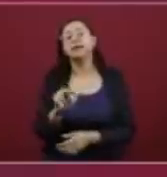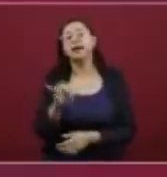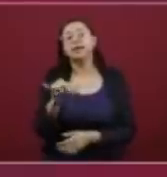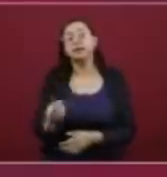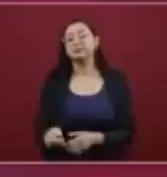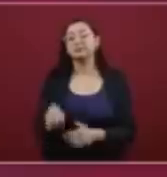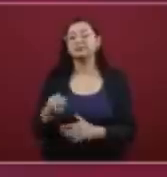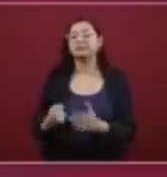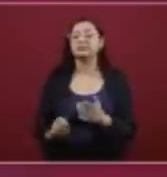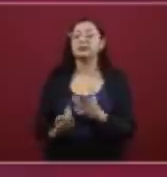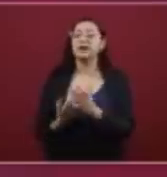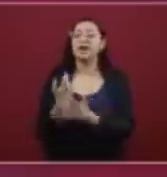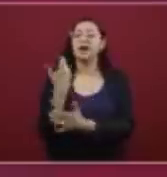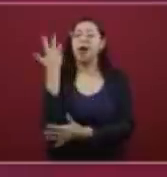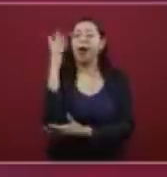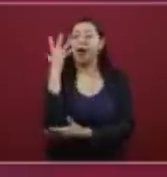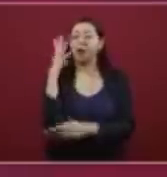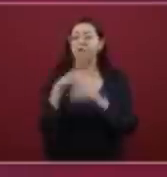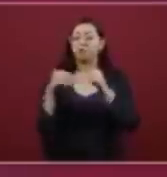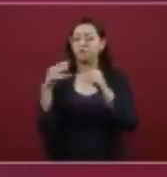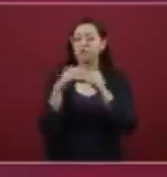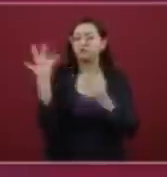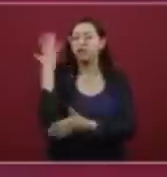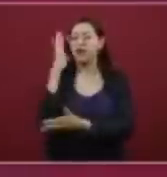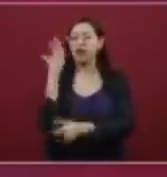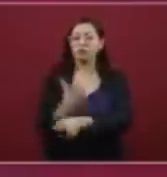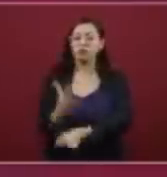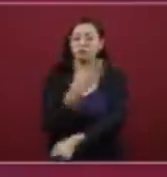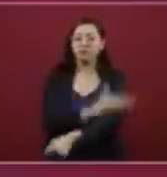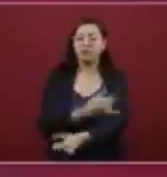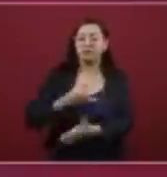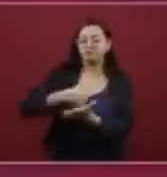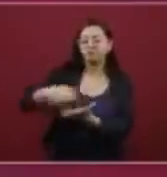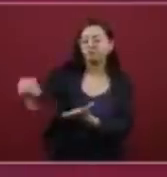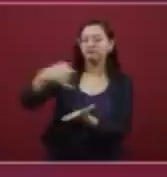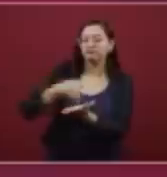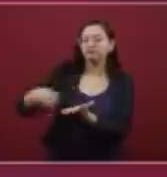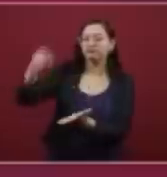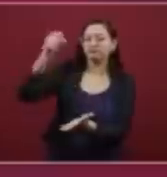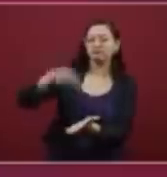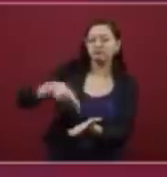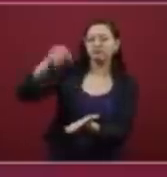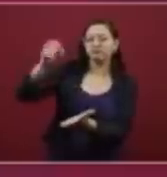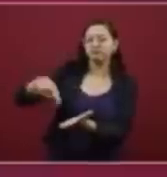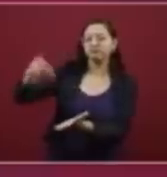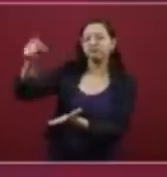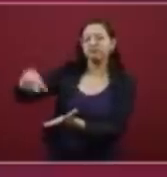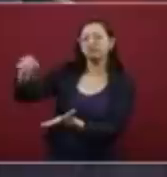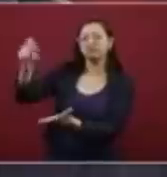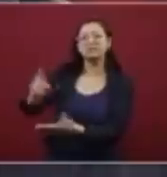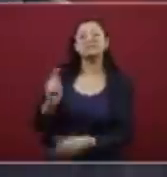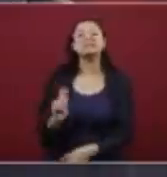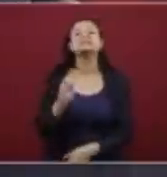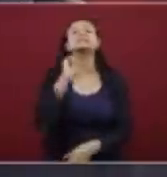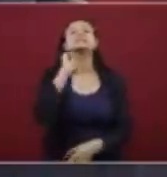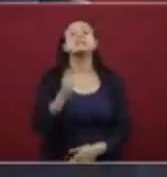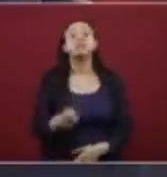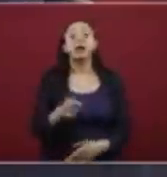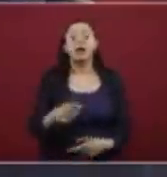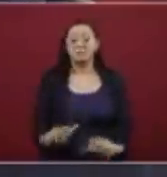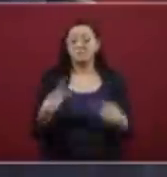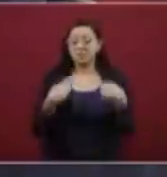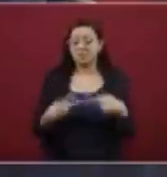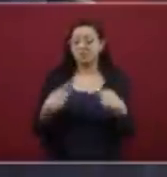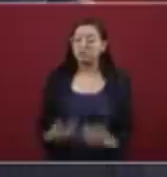de árboles frutales y maderables, y esto significa darle trabajo permanente